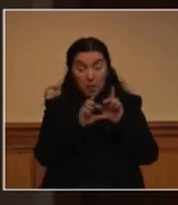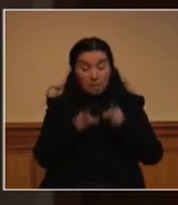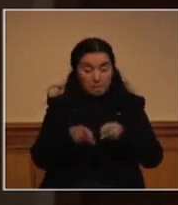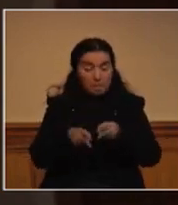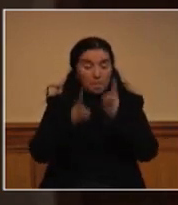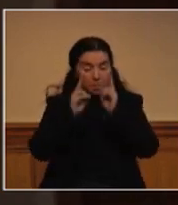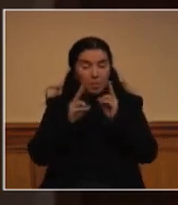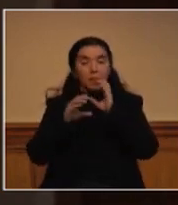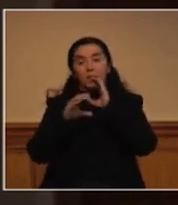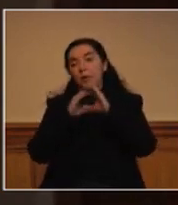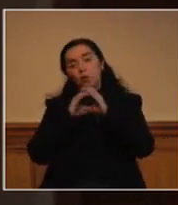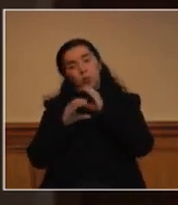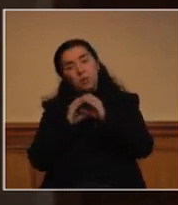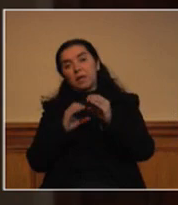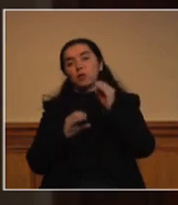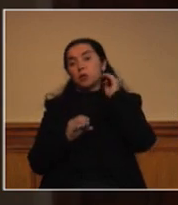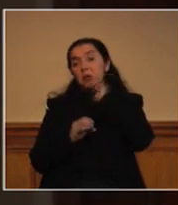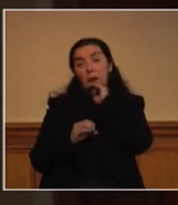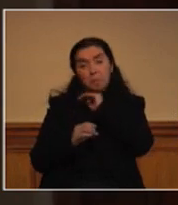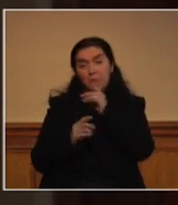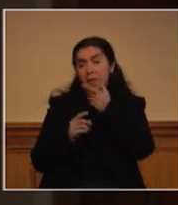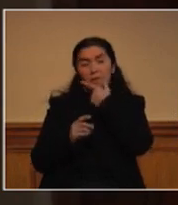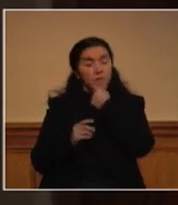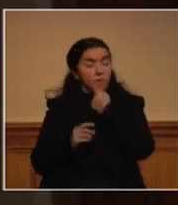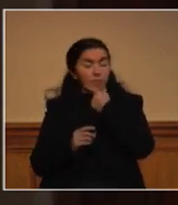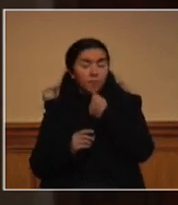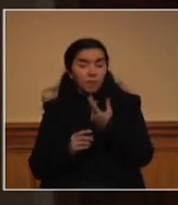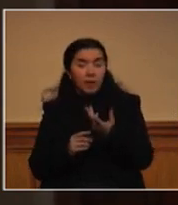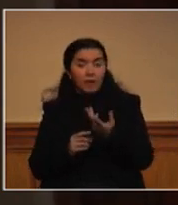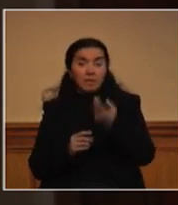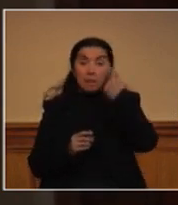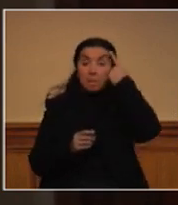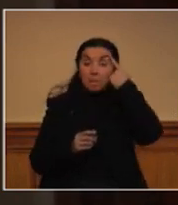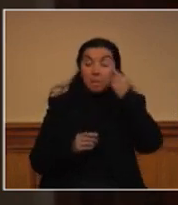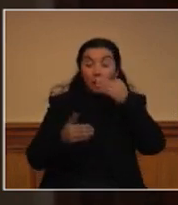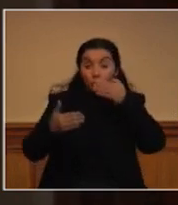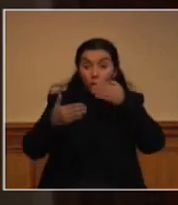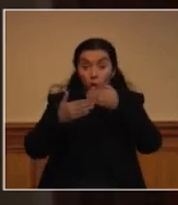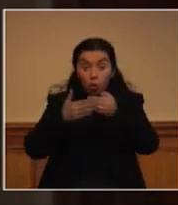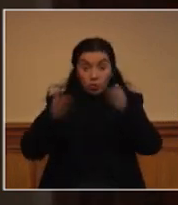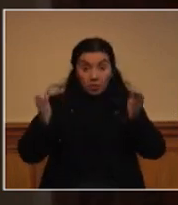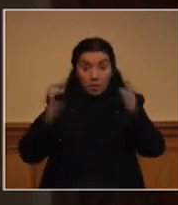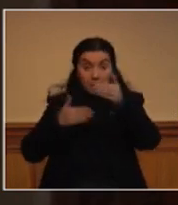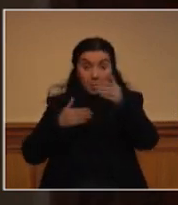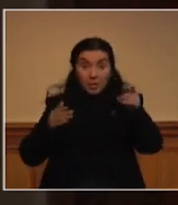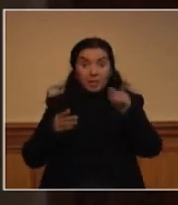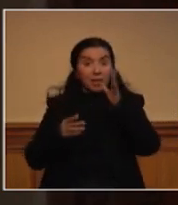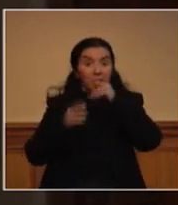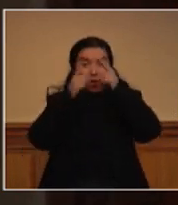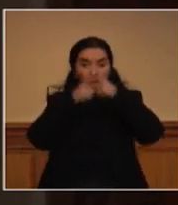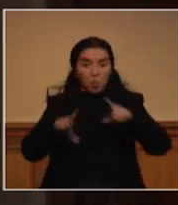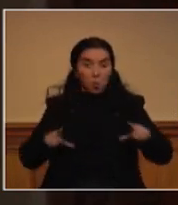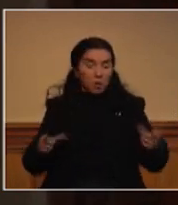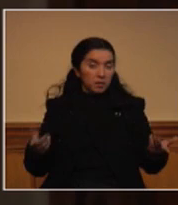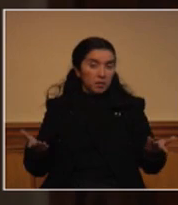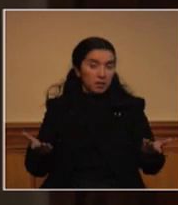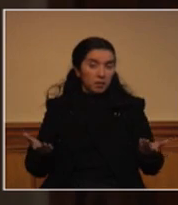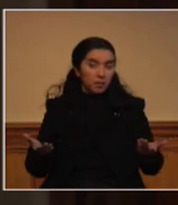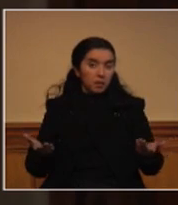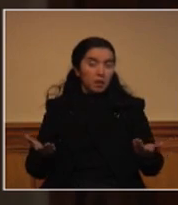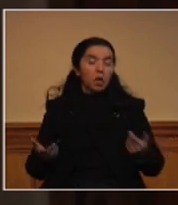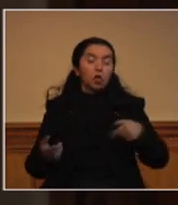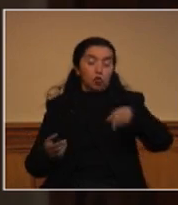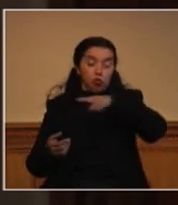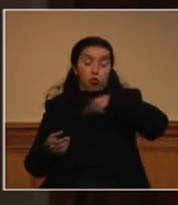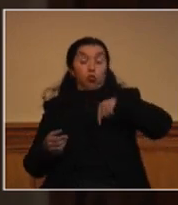rápida, fluida, pero nos limita en cuanto al desarrollo lingüístico. Entonces, lo que nosotros estamos